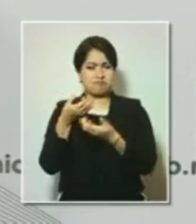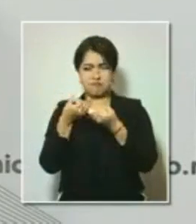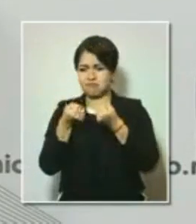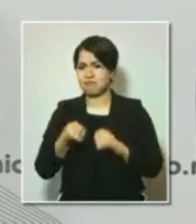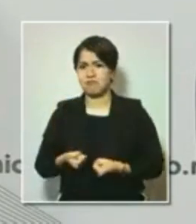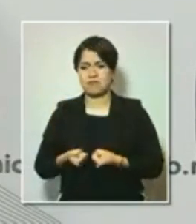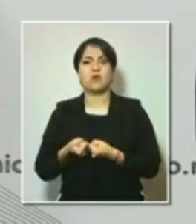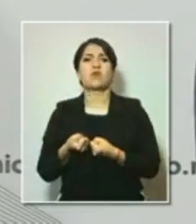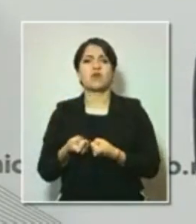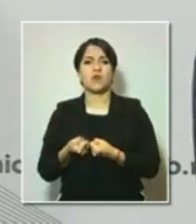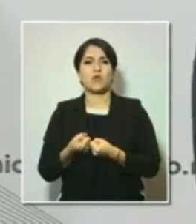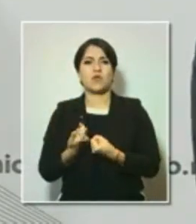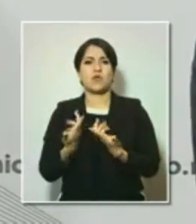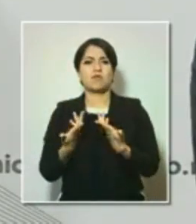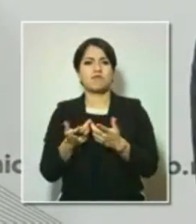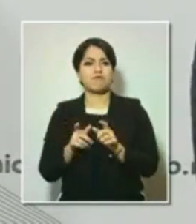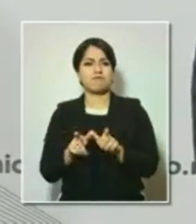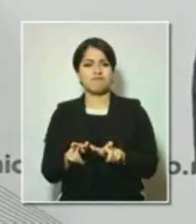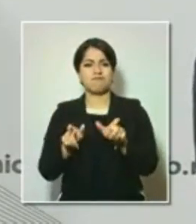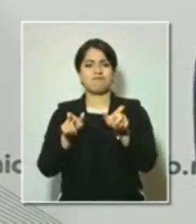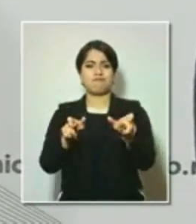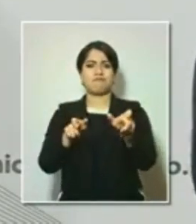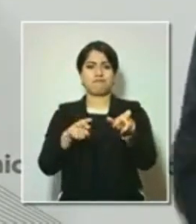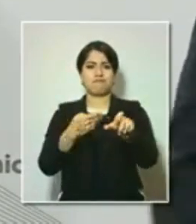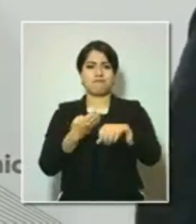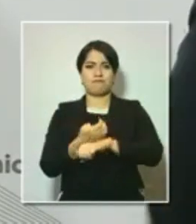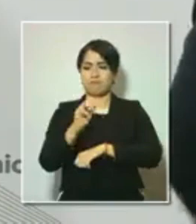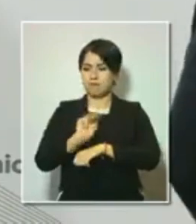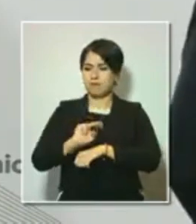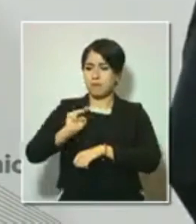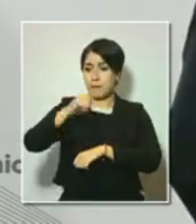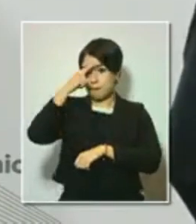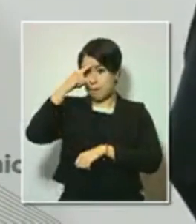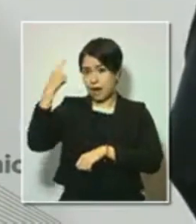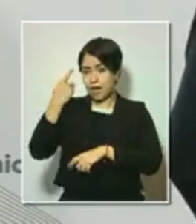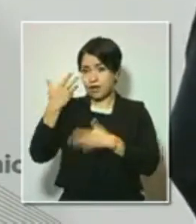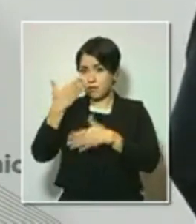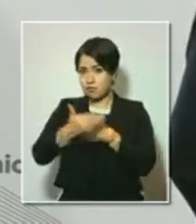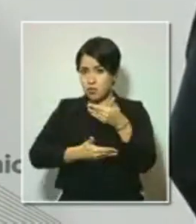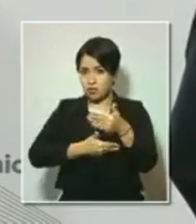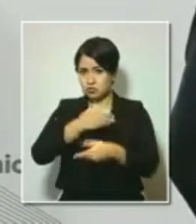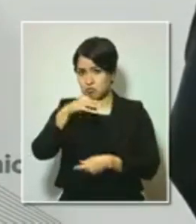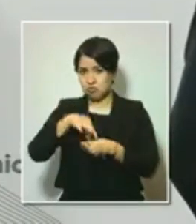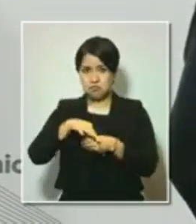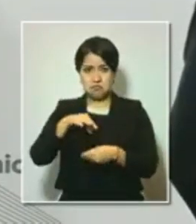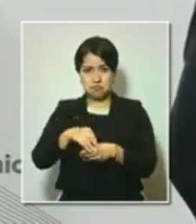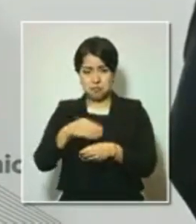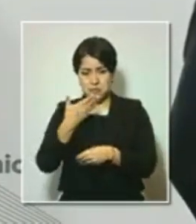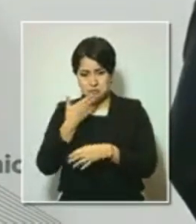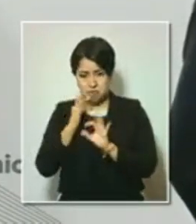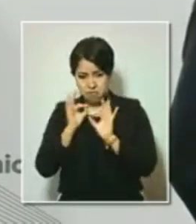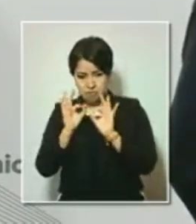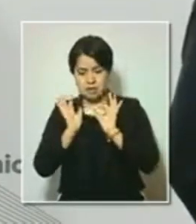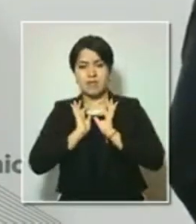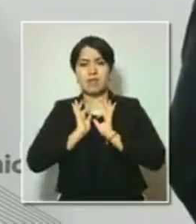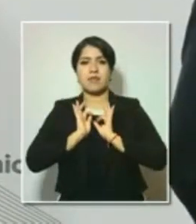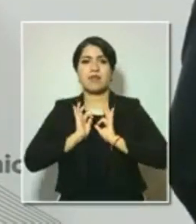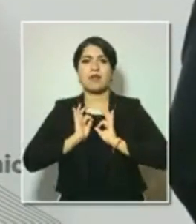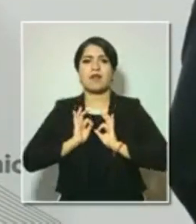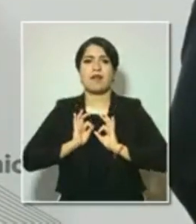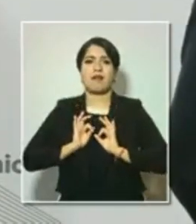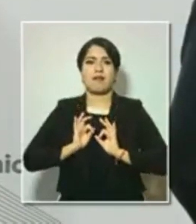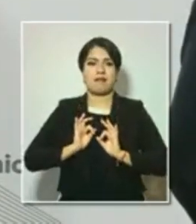seguridad en todo el territorio estatal para que se realice una jornada electoral tranquila